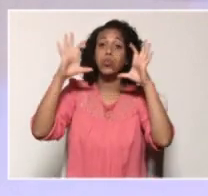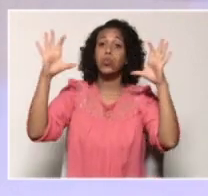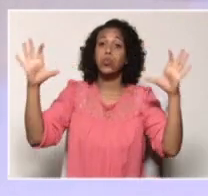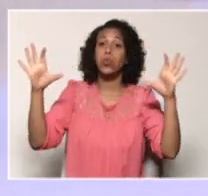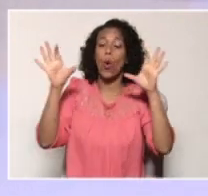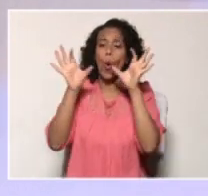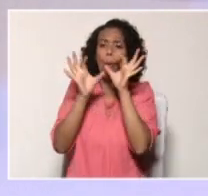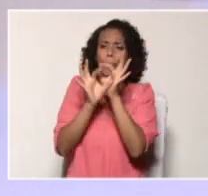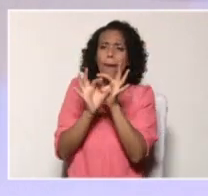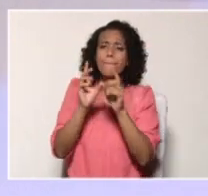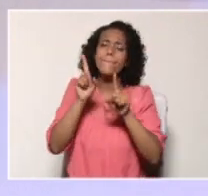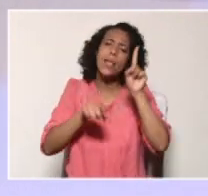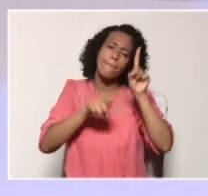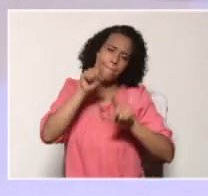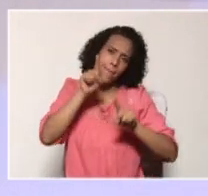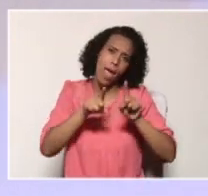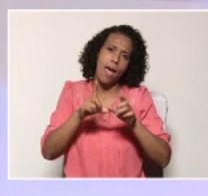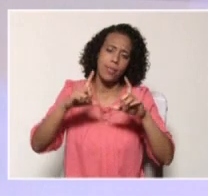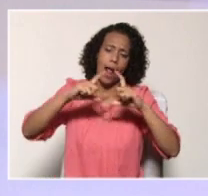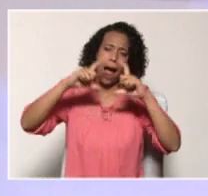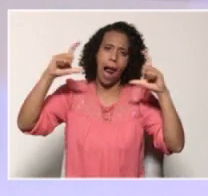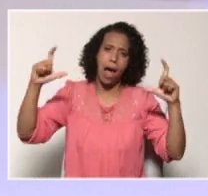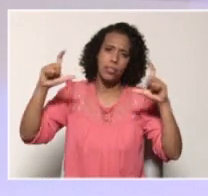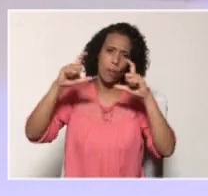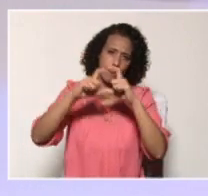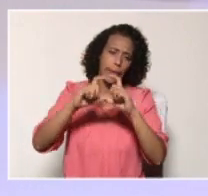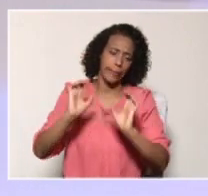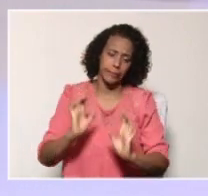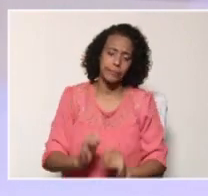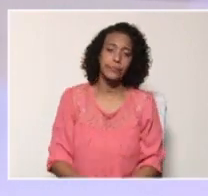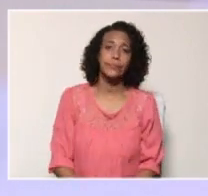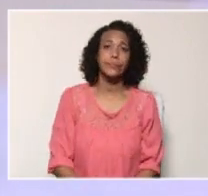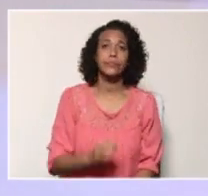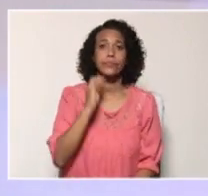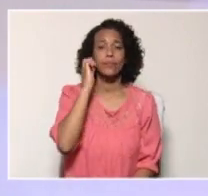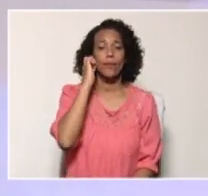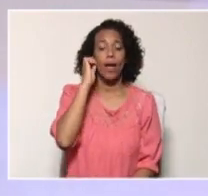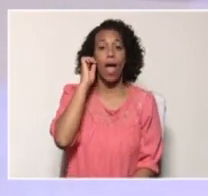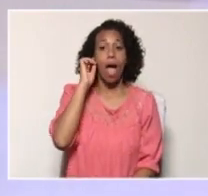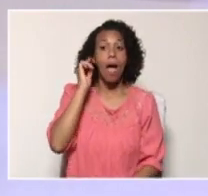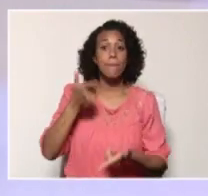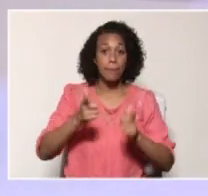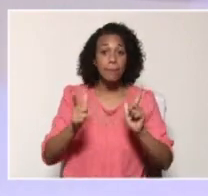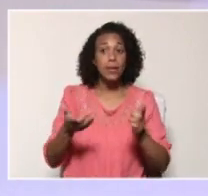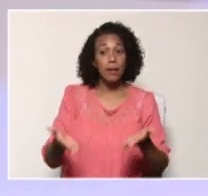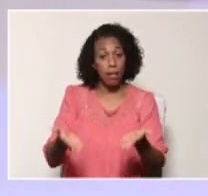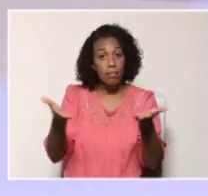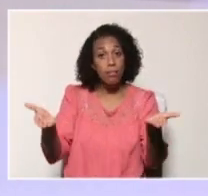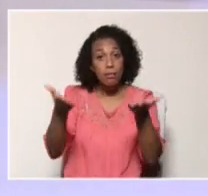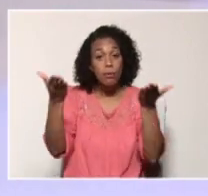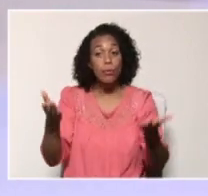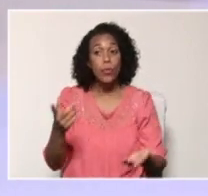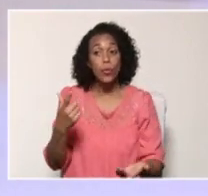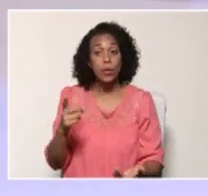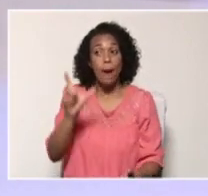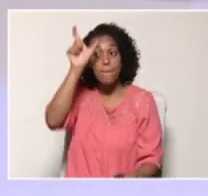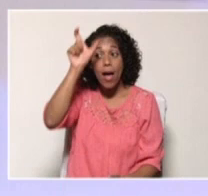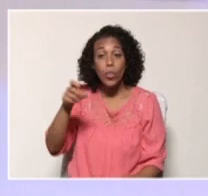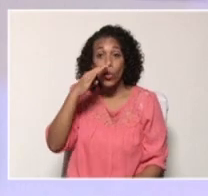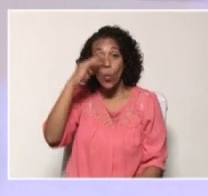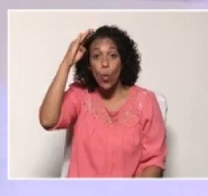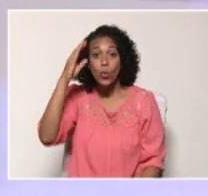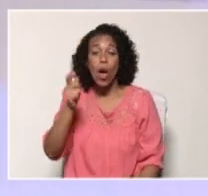va a soplar más o menos dependiendo de este tamaño. Permítale entonces también que usted sea quien sople y que